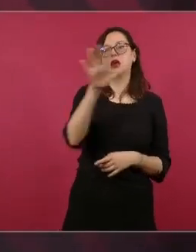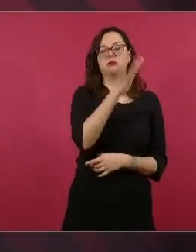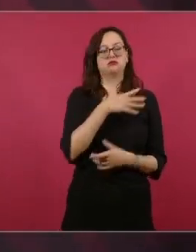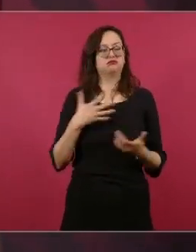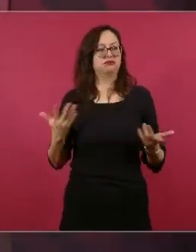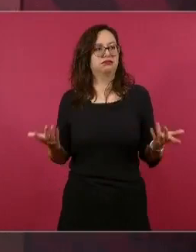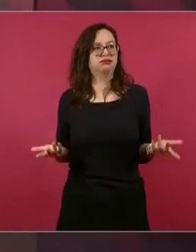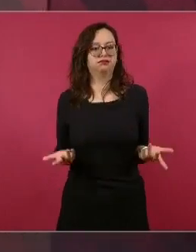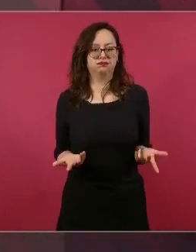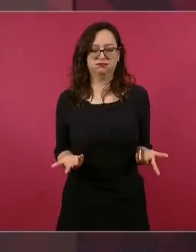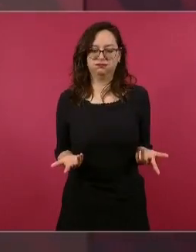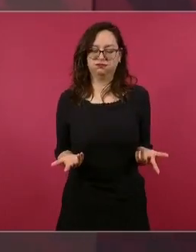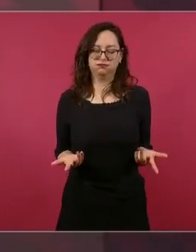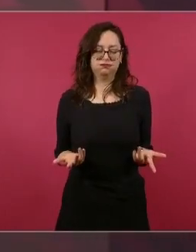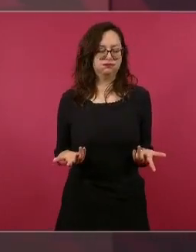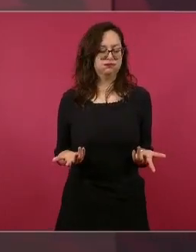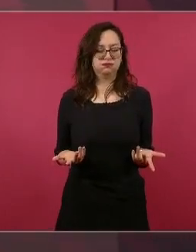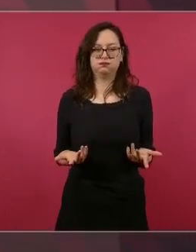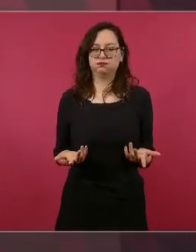es